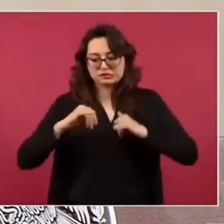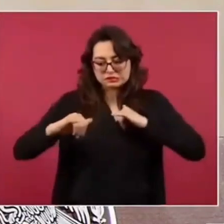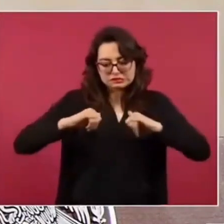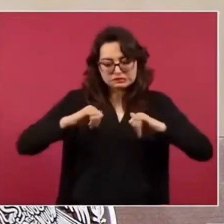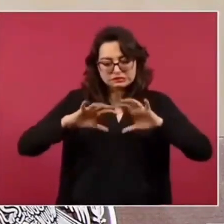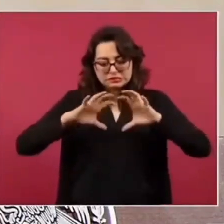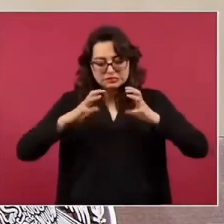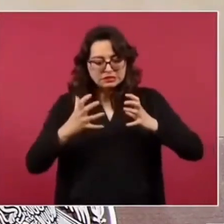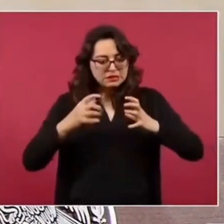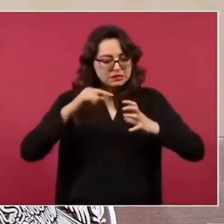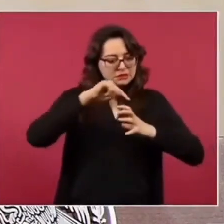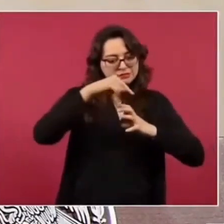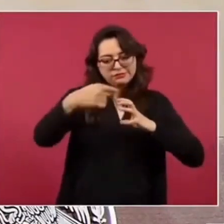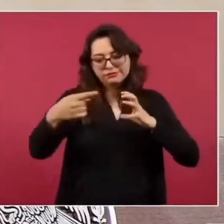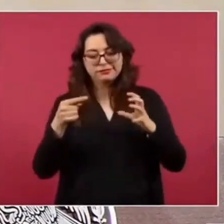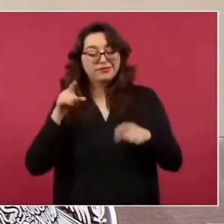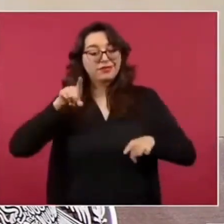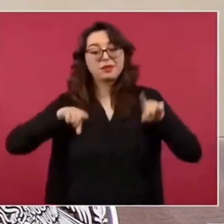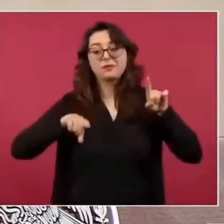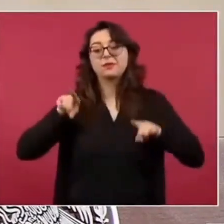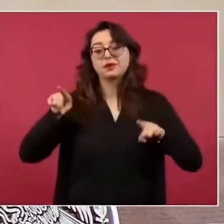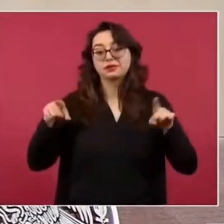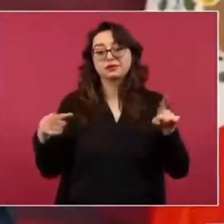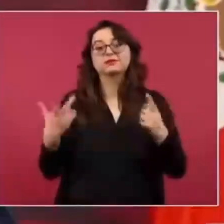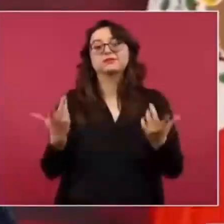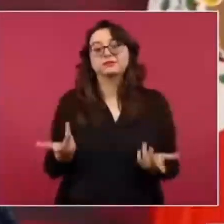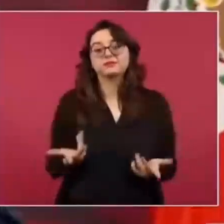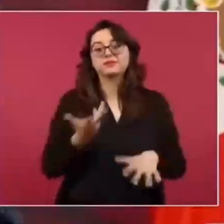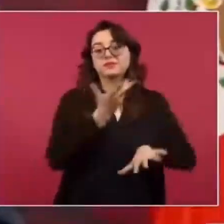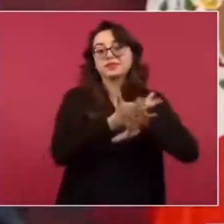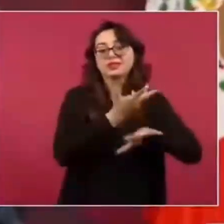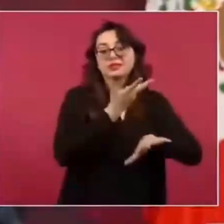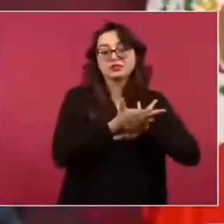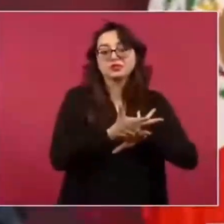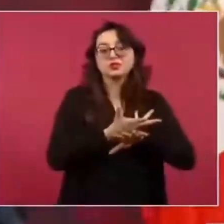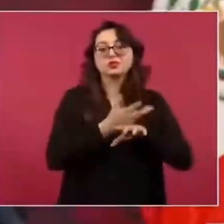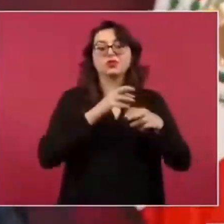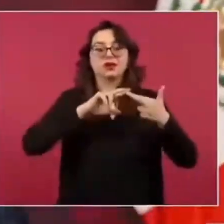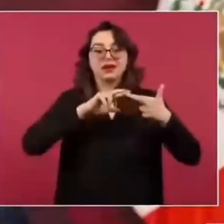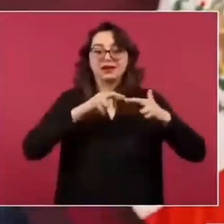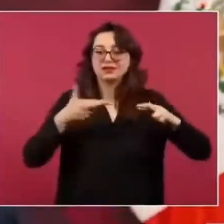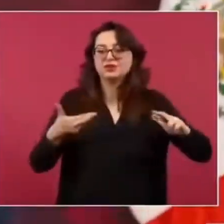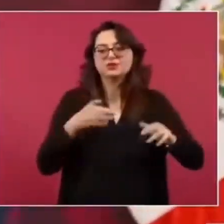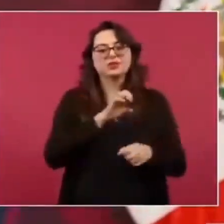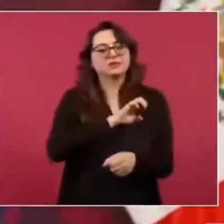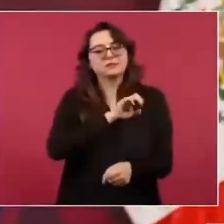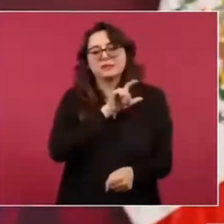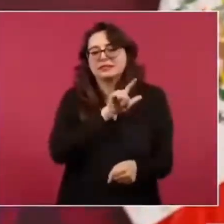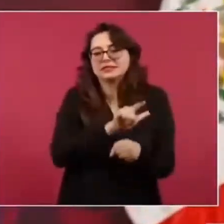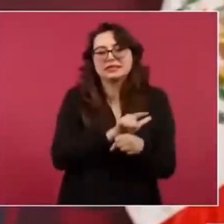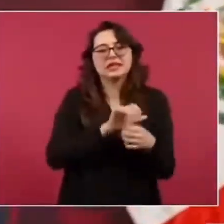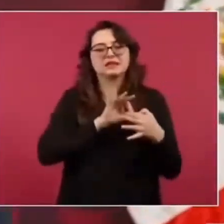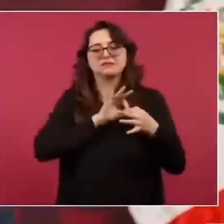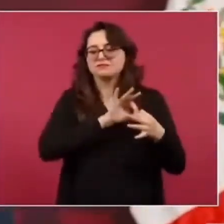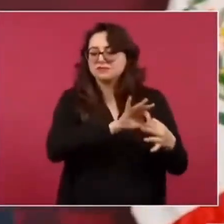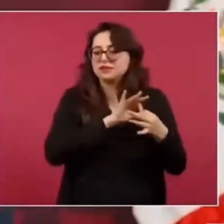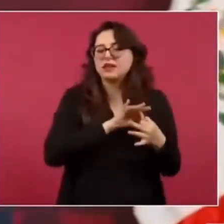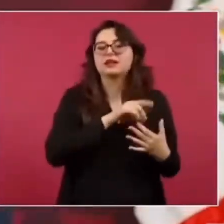Por eso la relación de nosotros con Estados Unidos pues es muy especial. Tiene que ser de